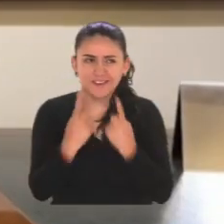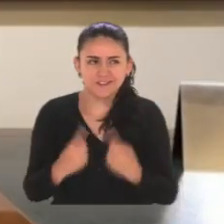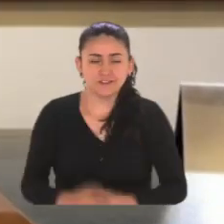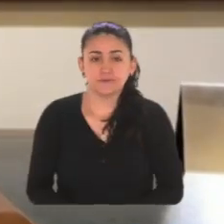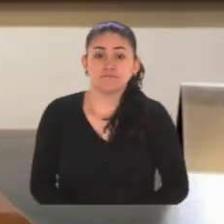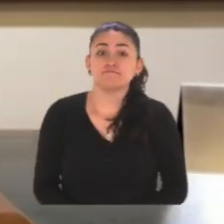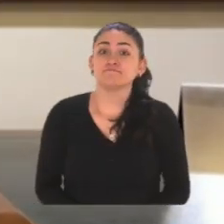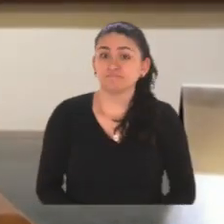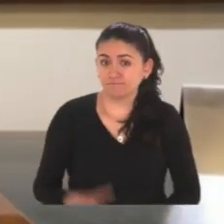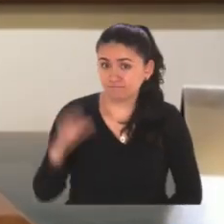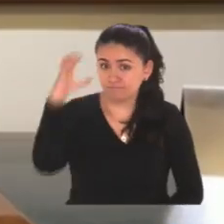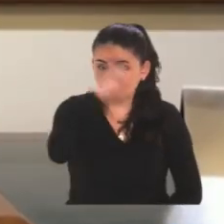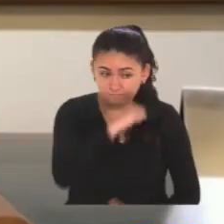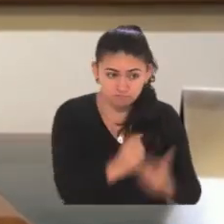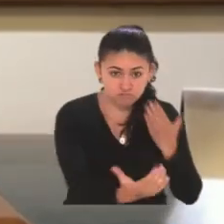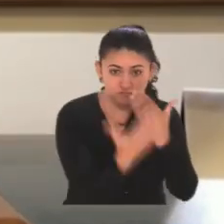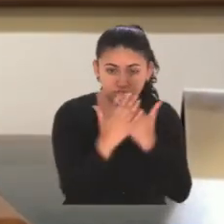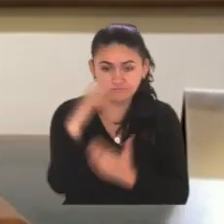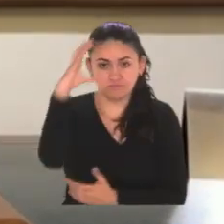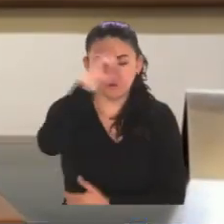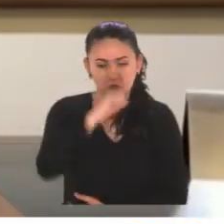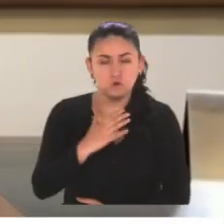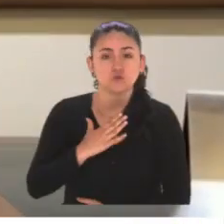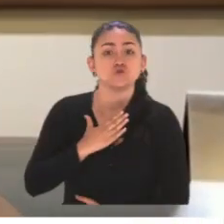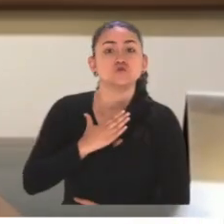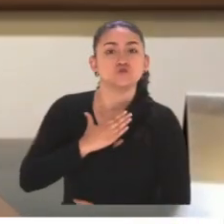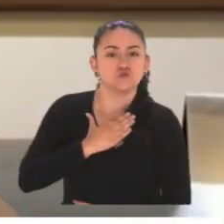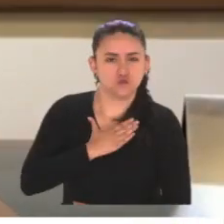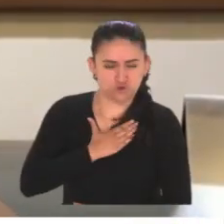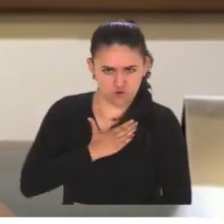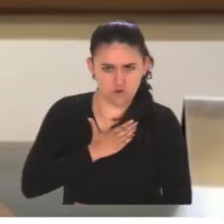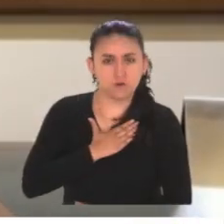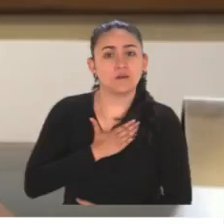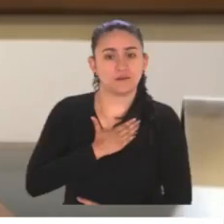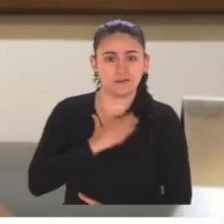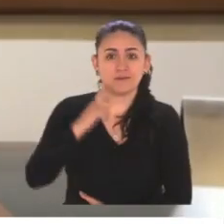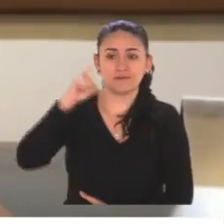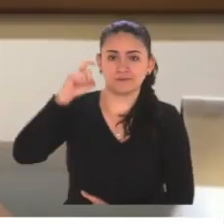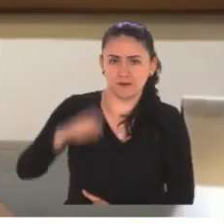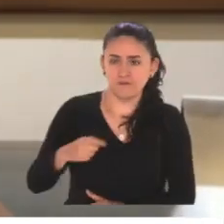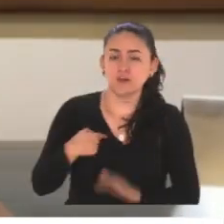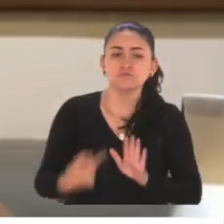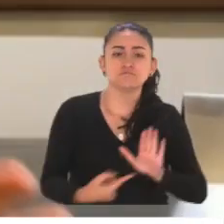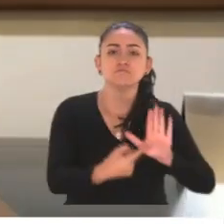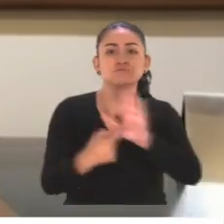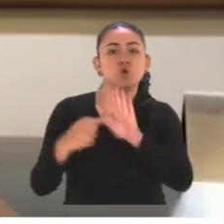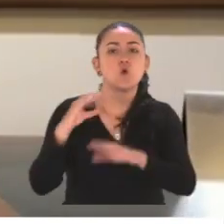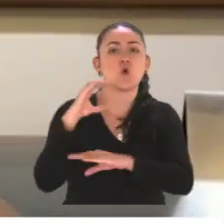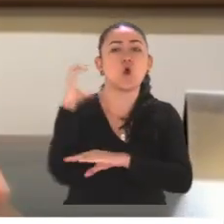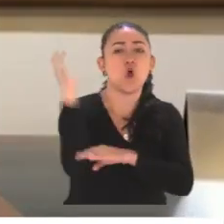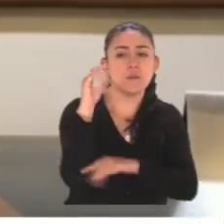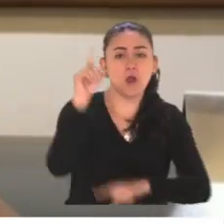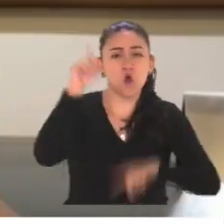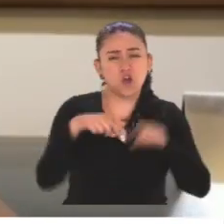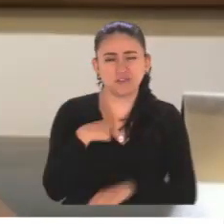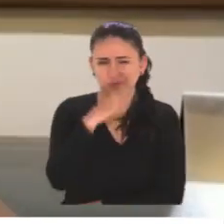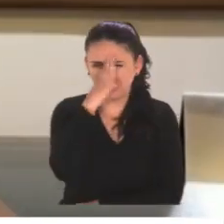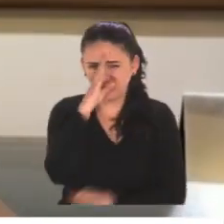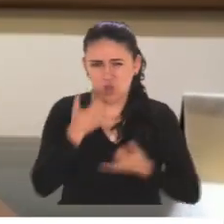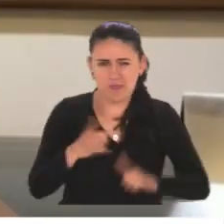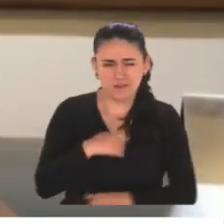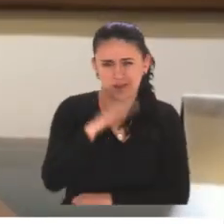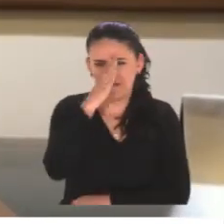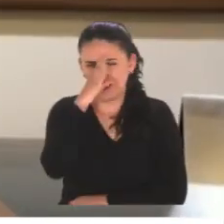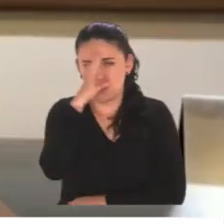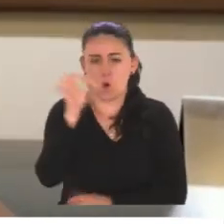Quiere decir que yo tengo que pedirle a todos los colombianos, los que están indecisos, los de